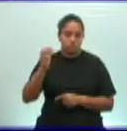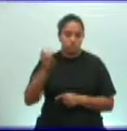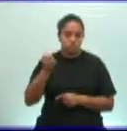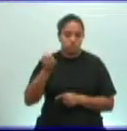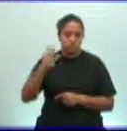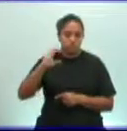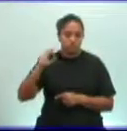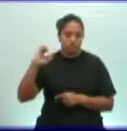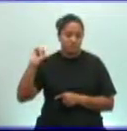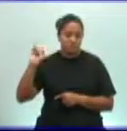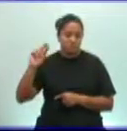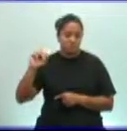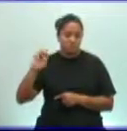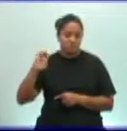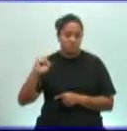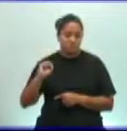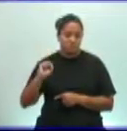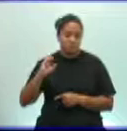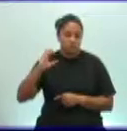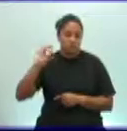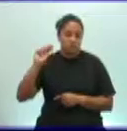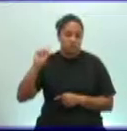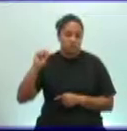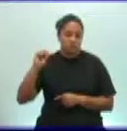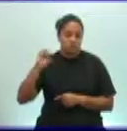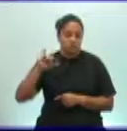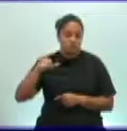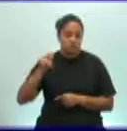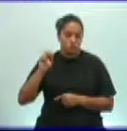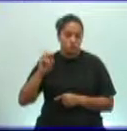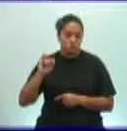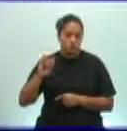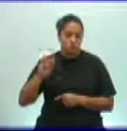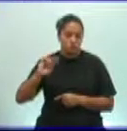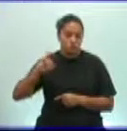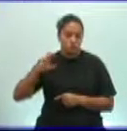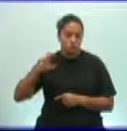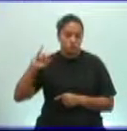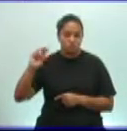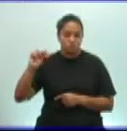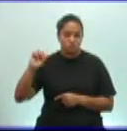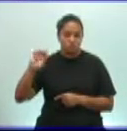de palabras que se utilizan y que vamos a estar aprendiendo en el encuentro de hoy.